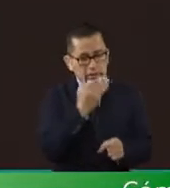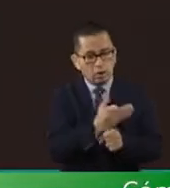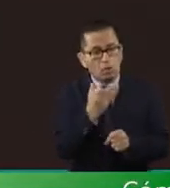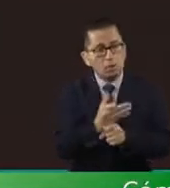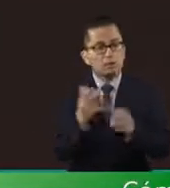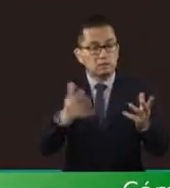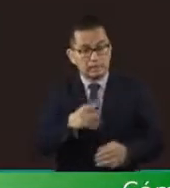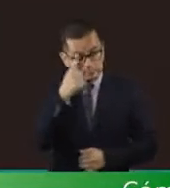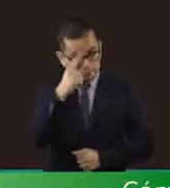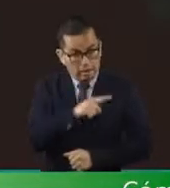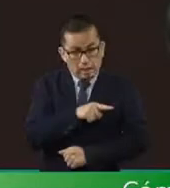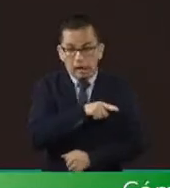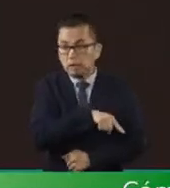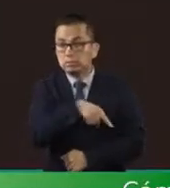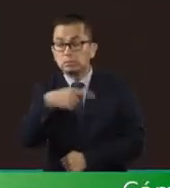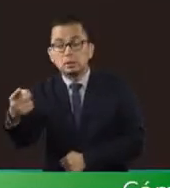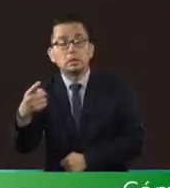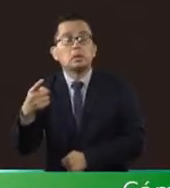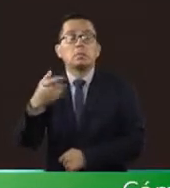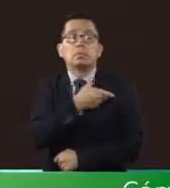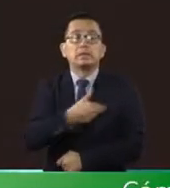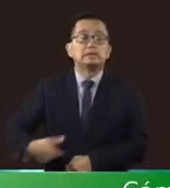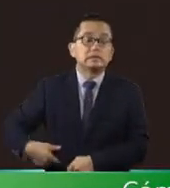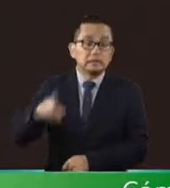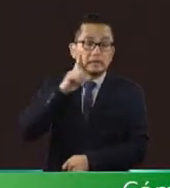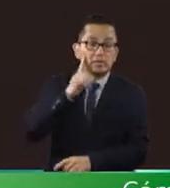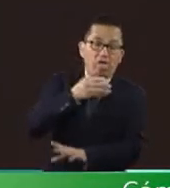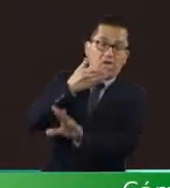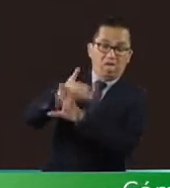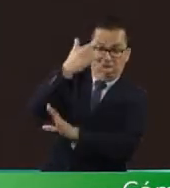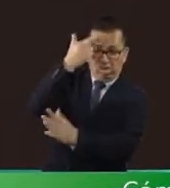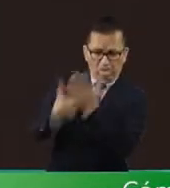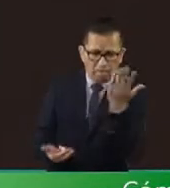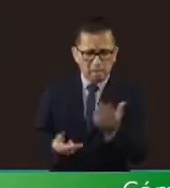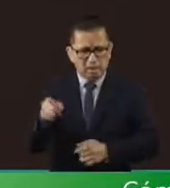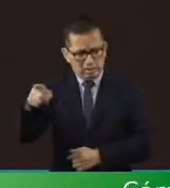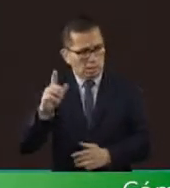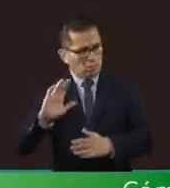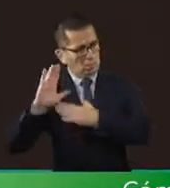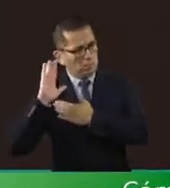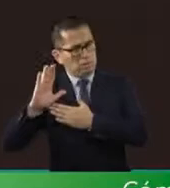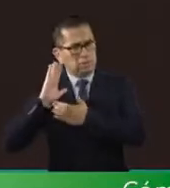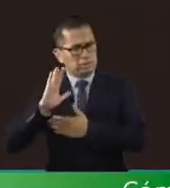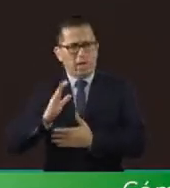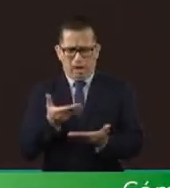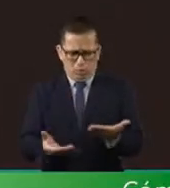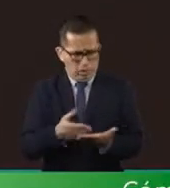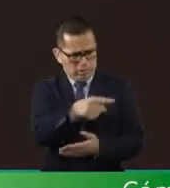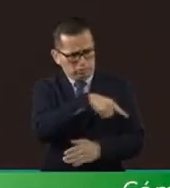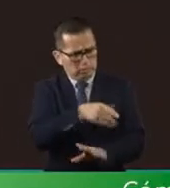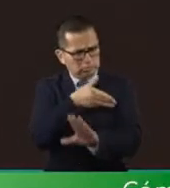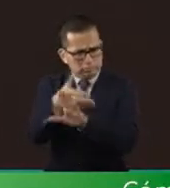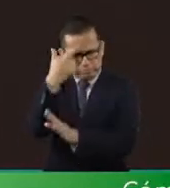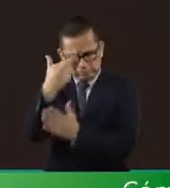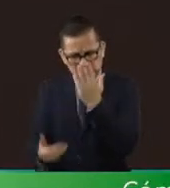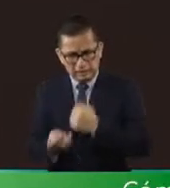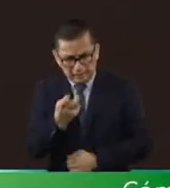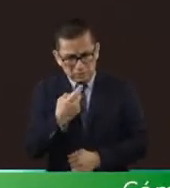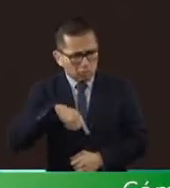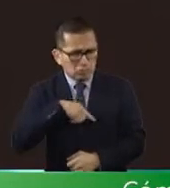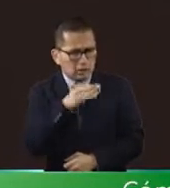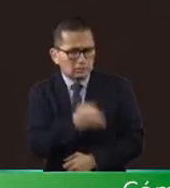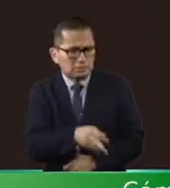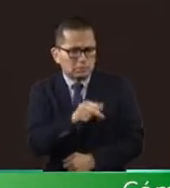momento es escupirle en la cara en las promesas que le hicieron al país y no se los vamos a permitir nunca